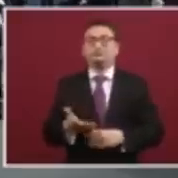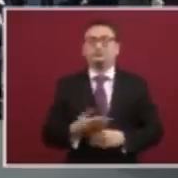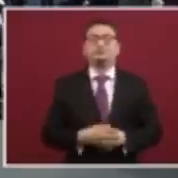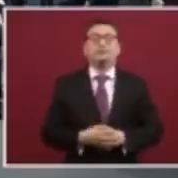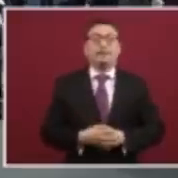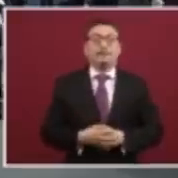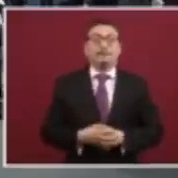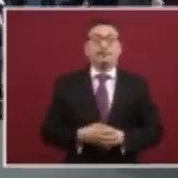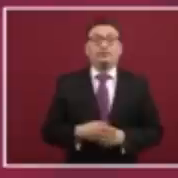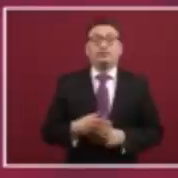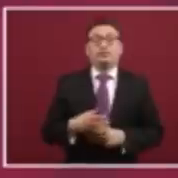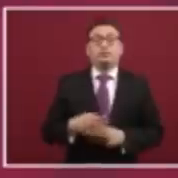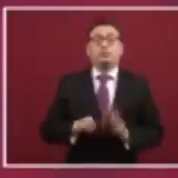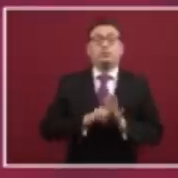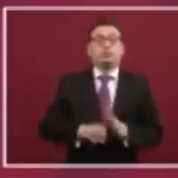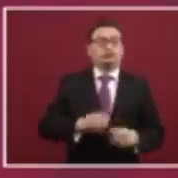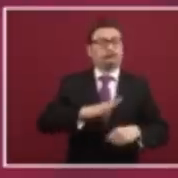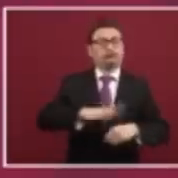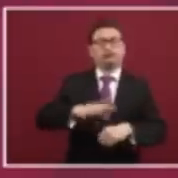Se hacía una licitación,